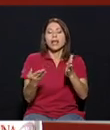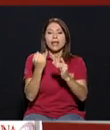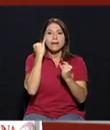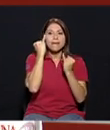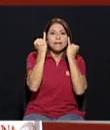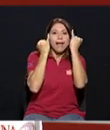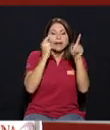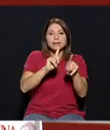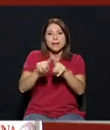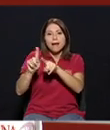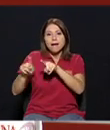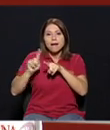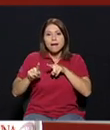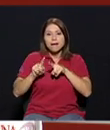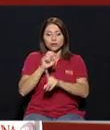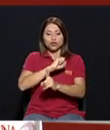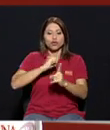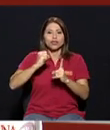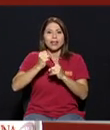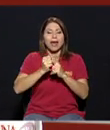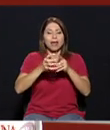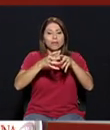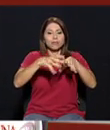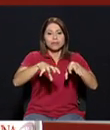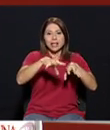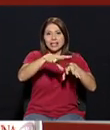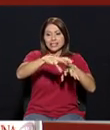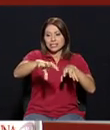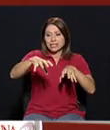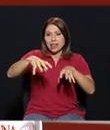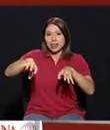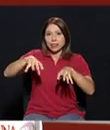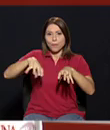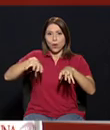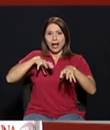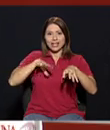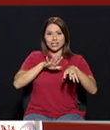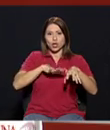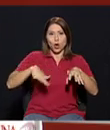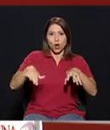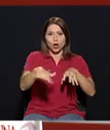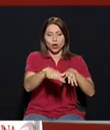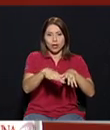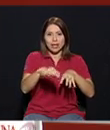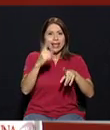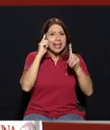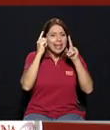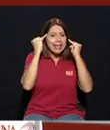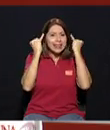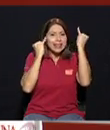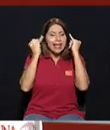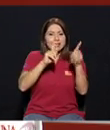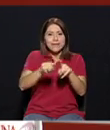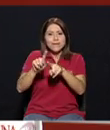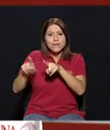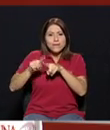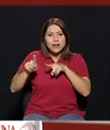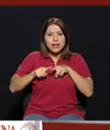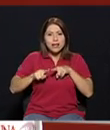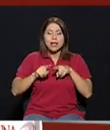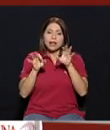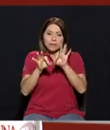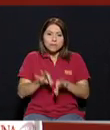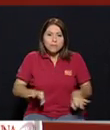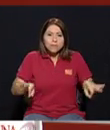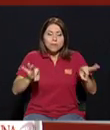La sociedad se dividió, la sociedad se polarizó y era indispensable, digamos, crear